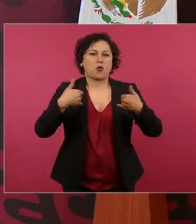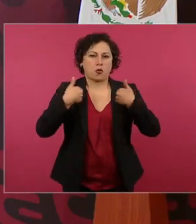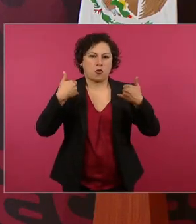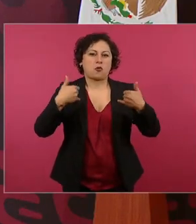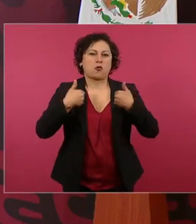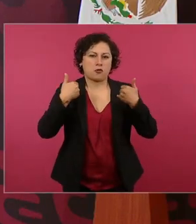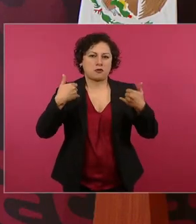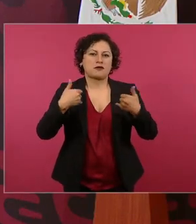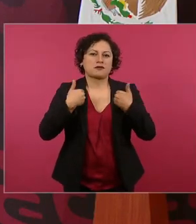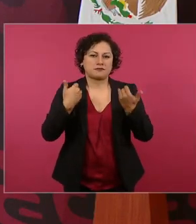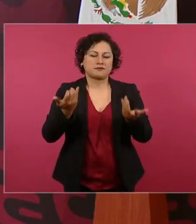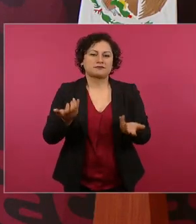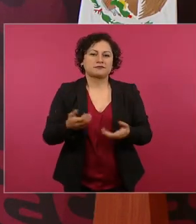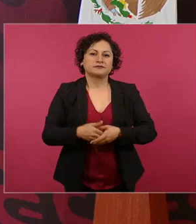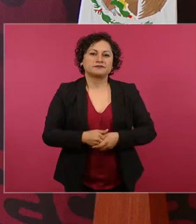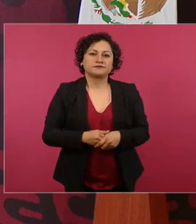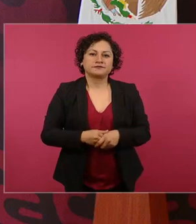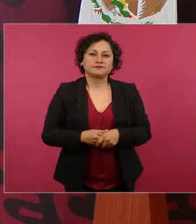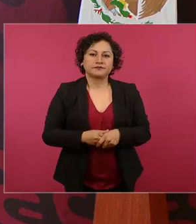son